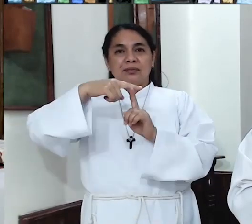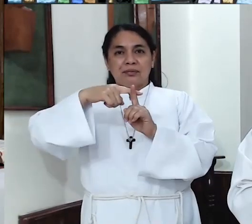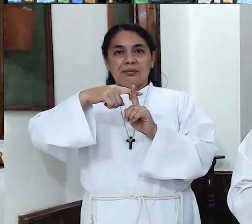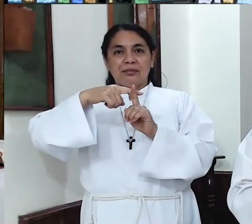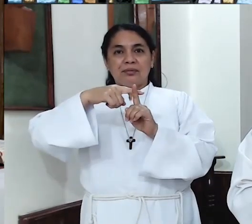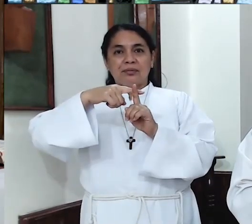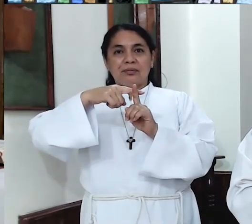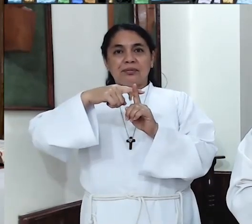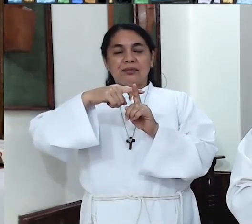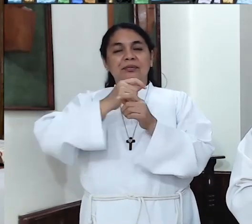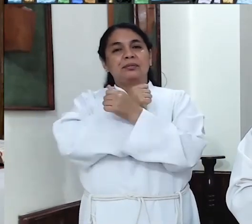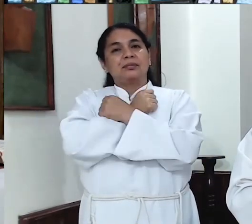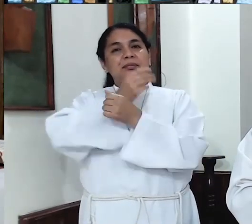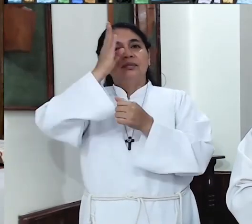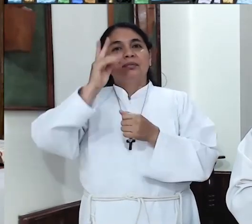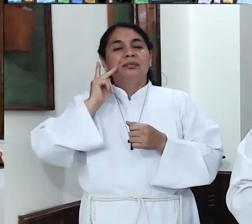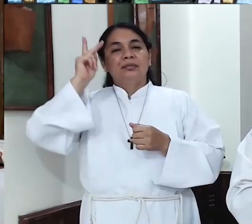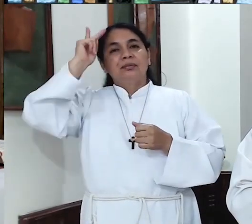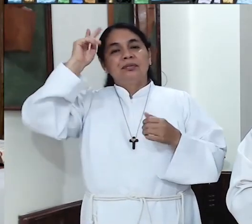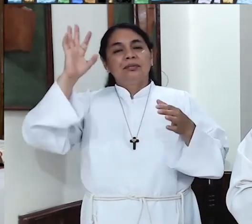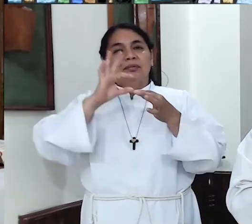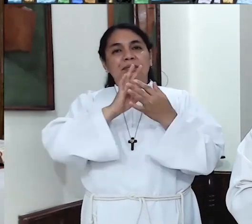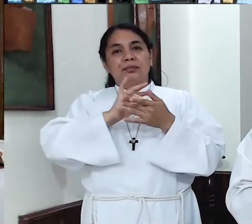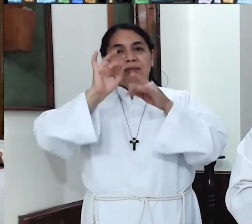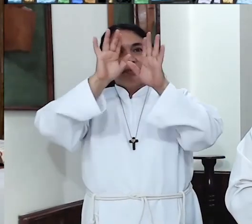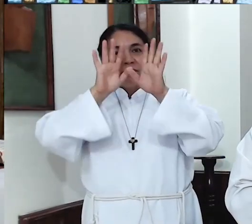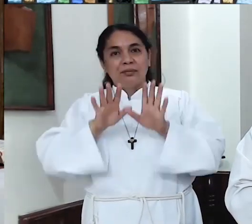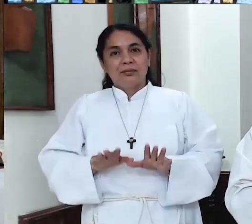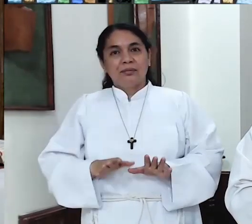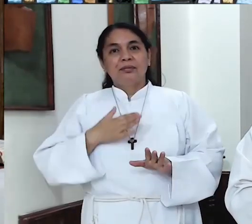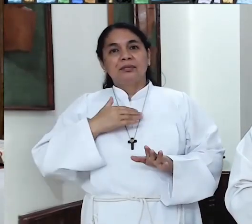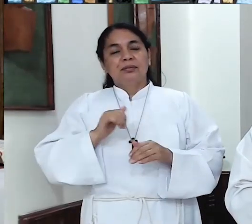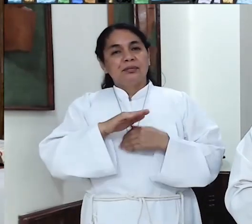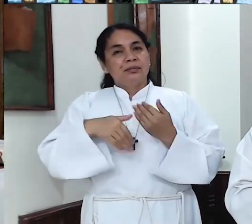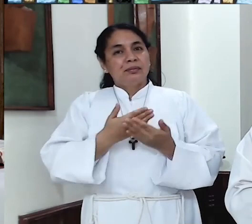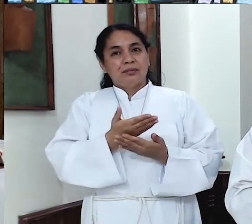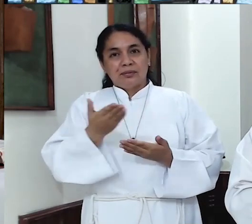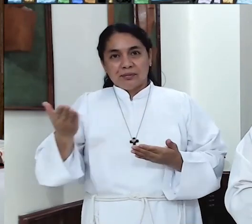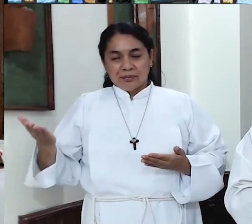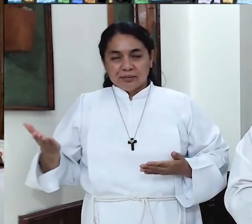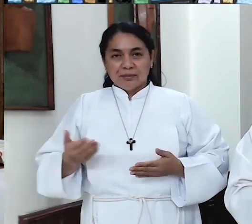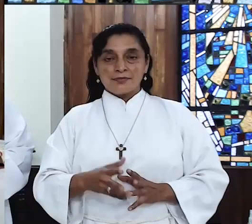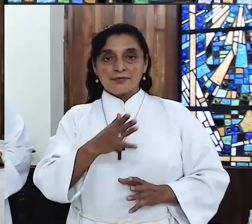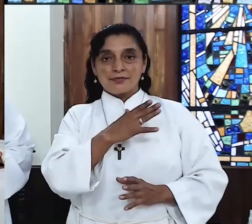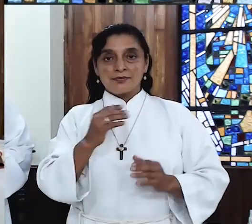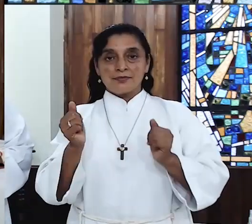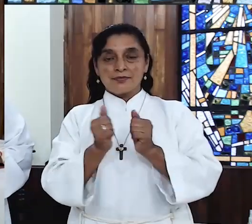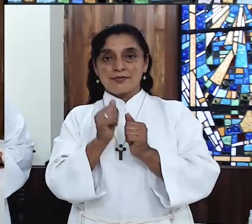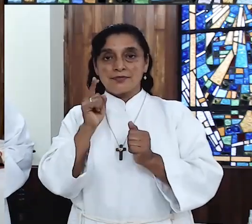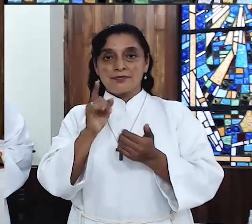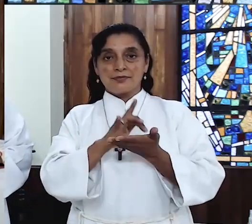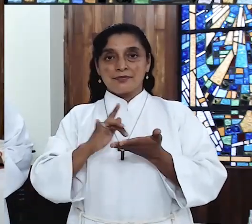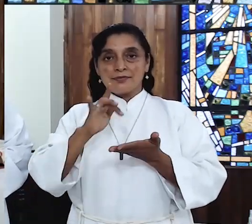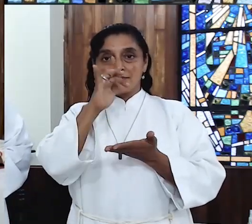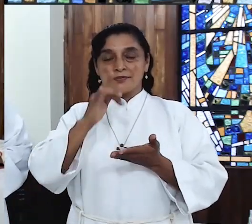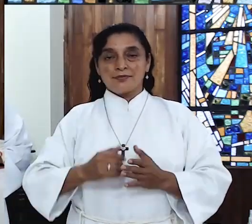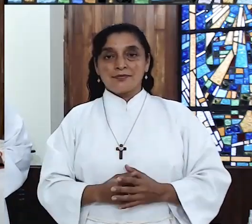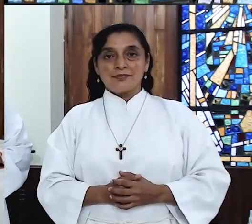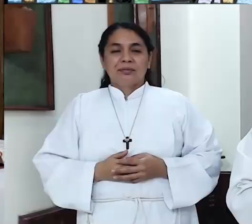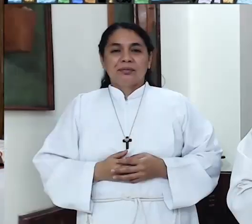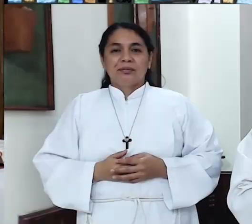Jesucristo, el amor del Padre y la comunión del Espíritu Santo estén con todos ustedes. Y con tu espíritu.